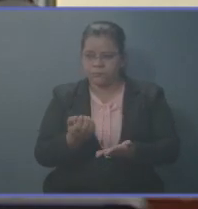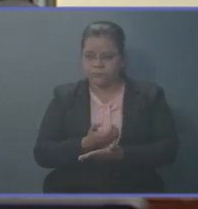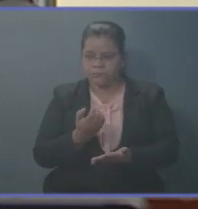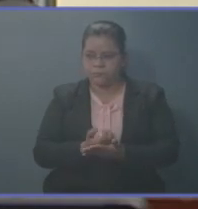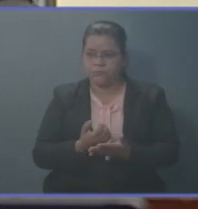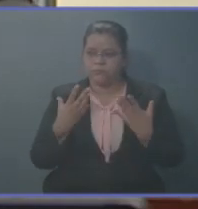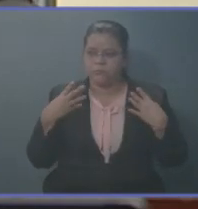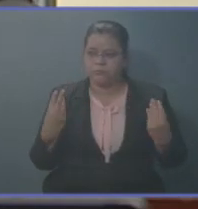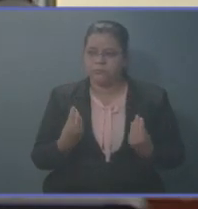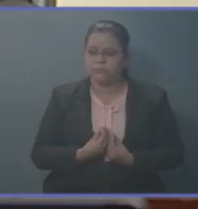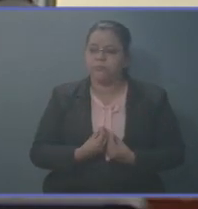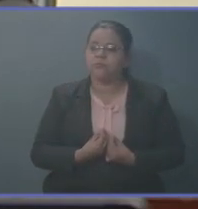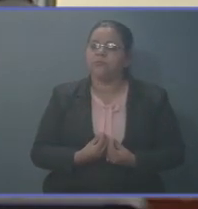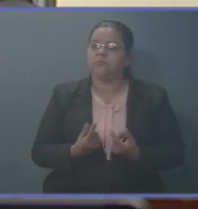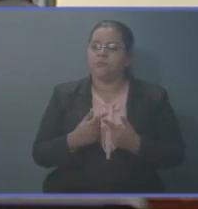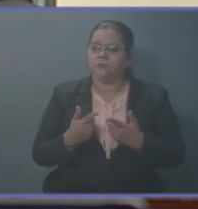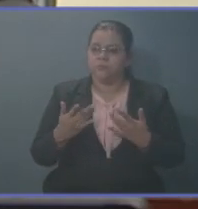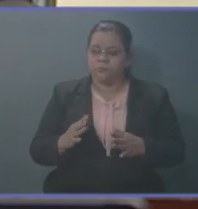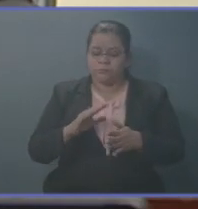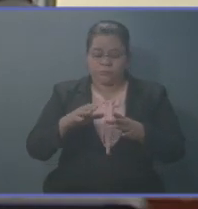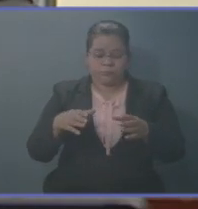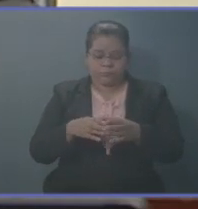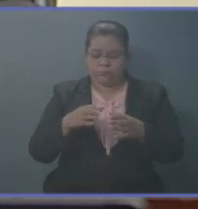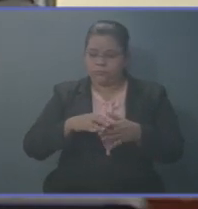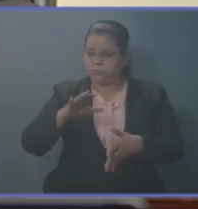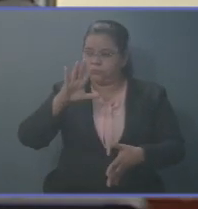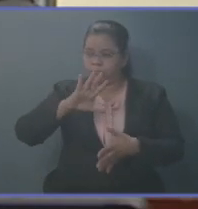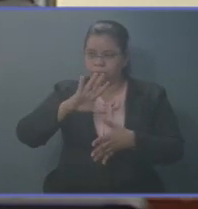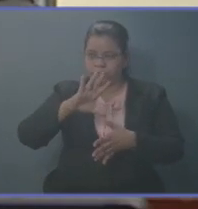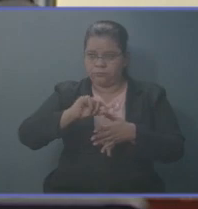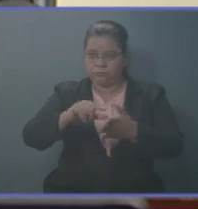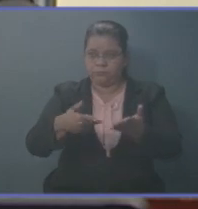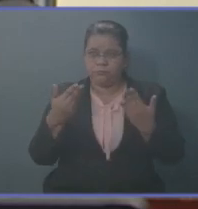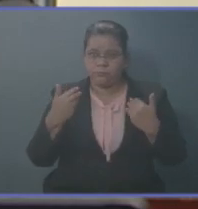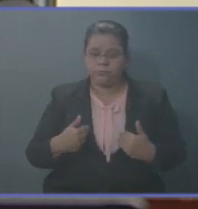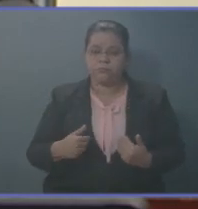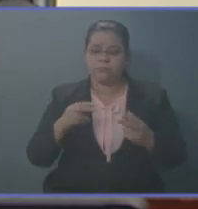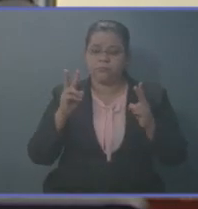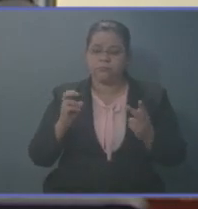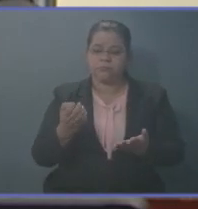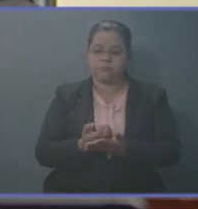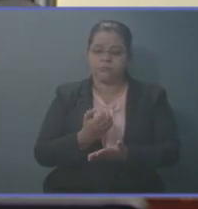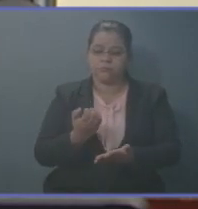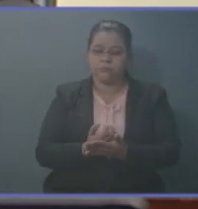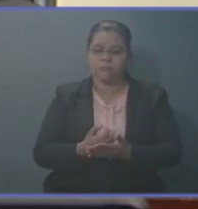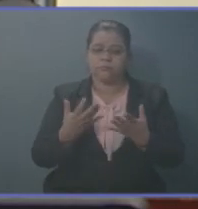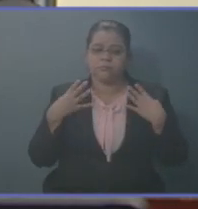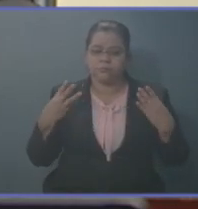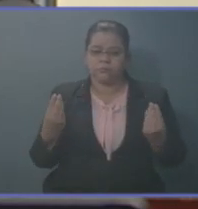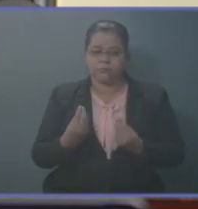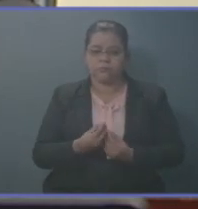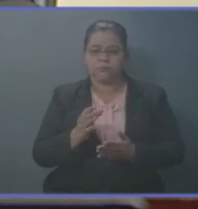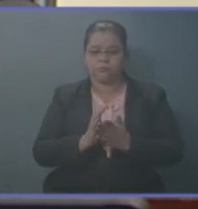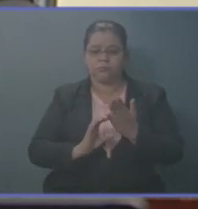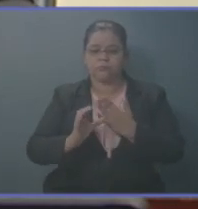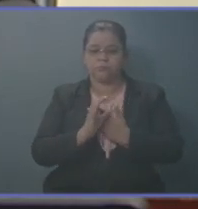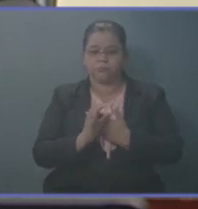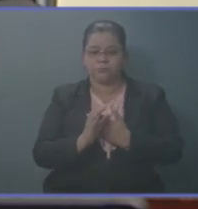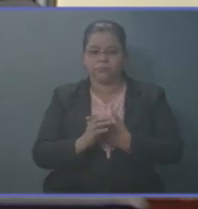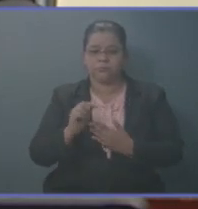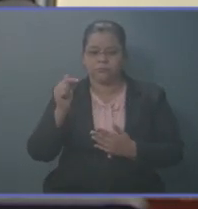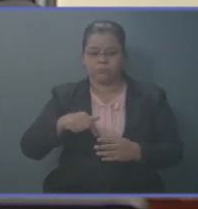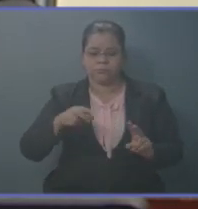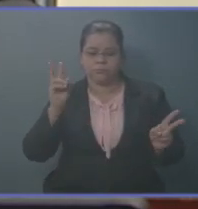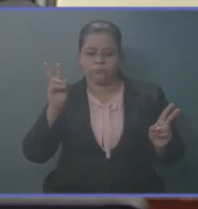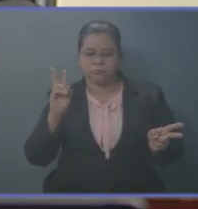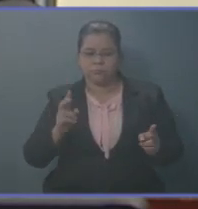Protocolo Adicional de la Convención Americana sobre Derechos Humanos en materia de derechos económicos, sociales y culturales, Protocolo de San Salvador,